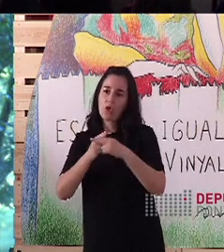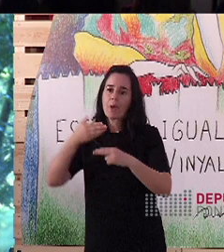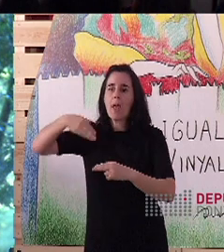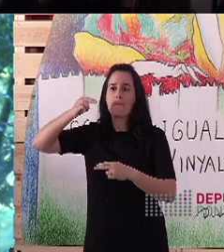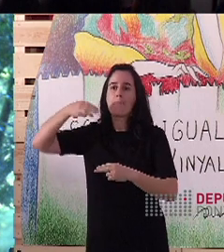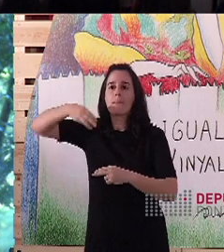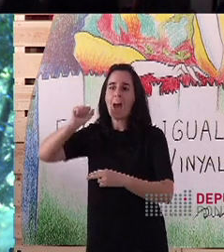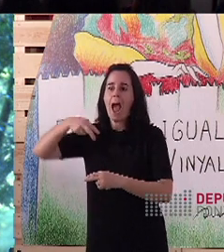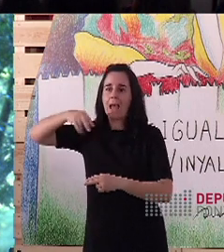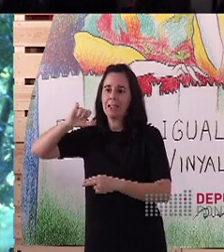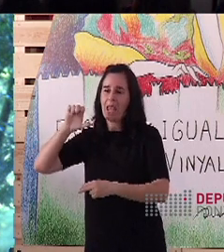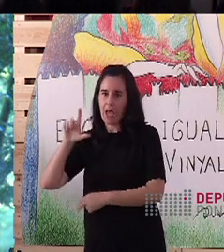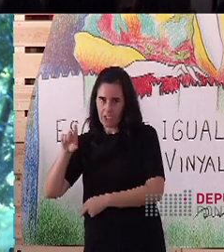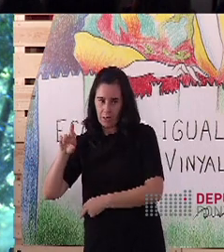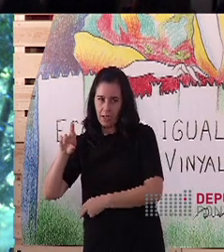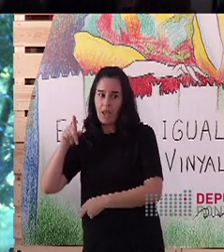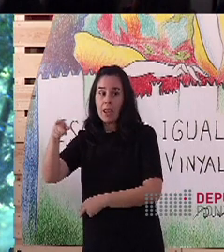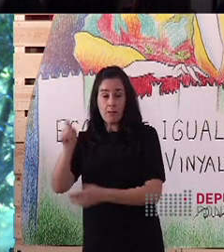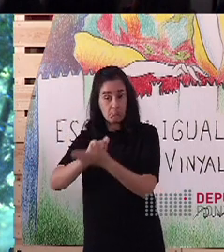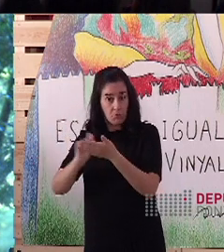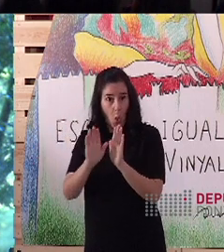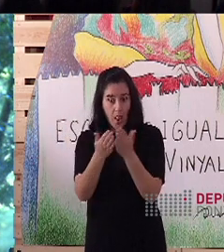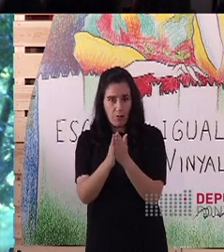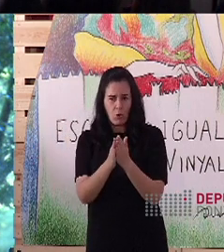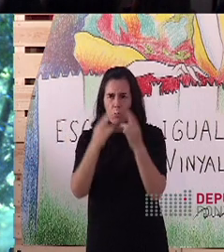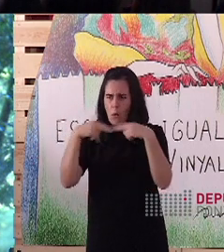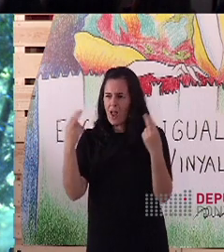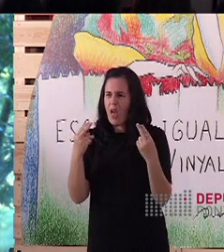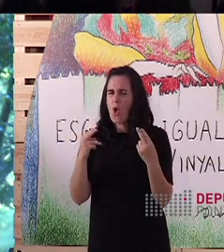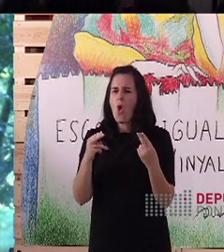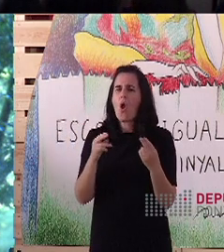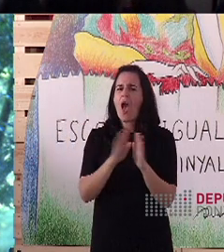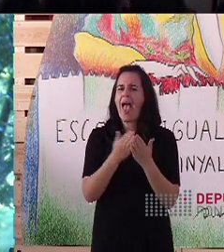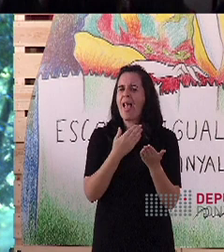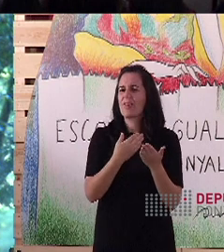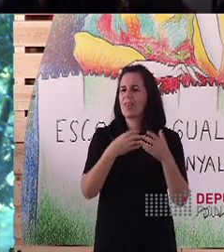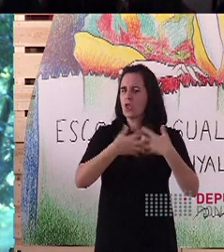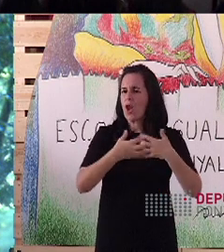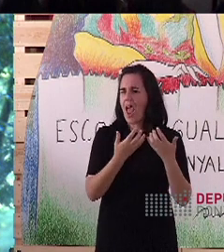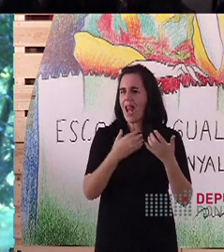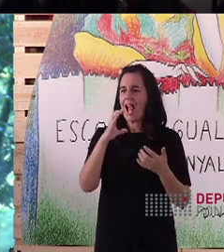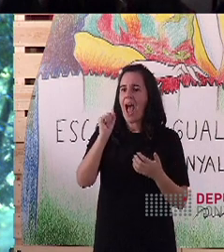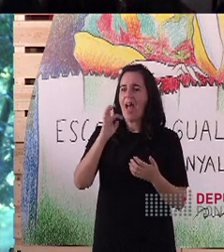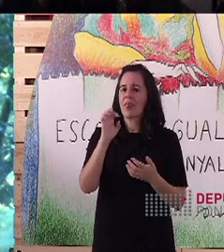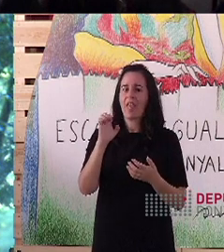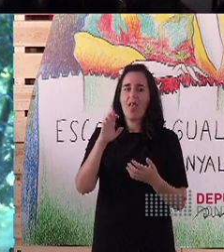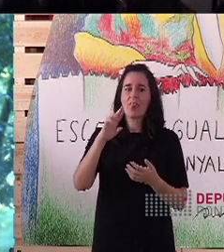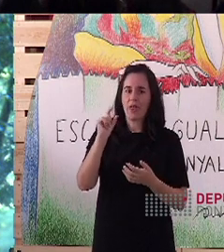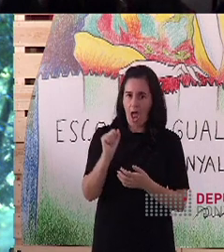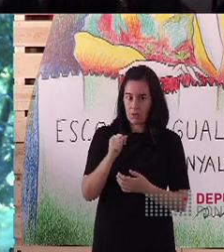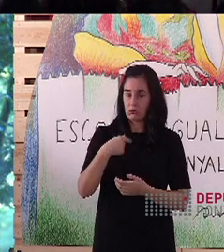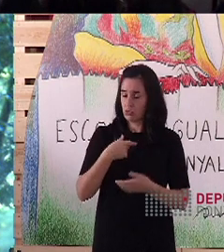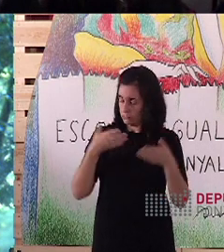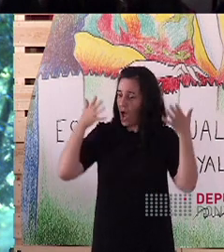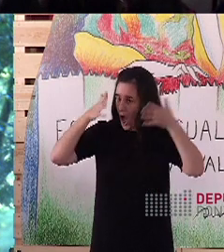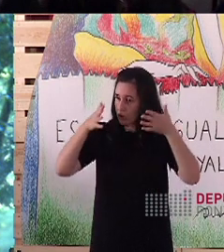ha escrito un libro que está publicado en la editorial Cátedra, en la colección Feminismos, que se lee muy bien y que yo recomiendo,